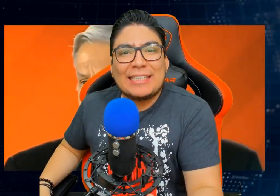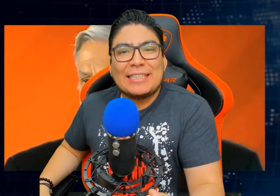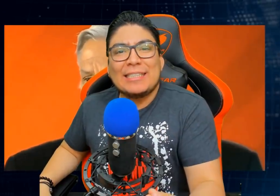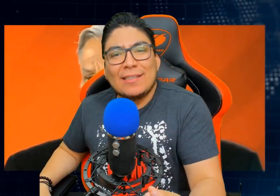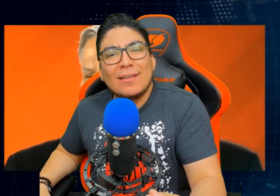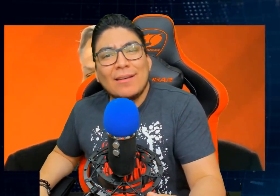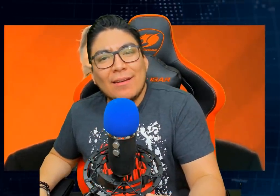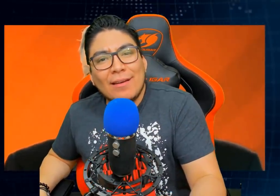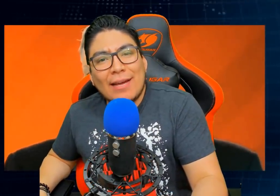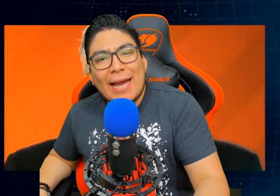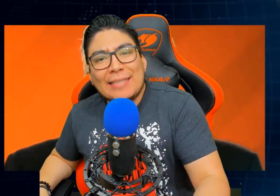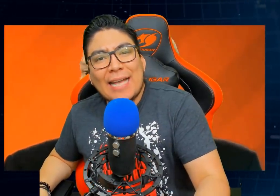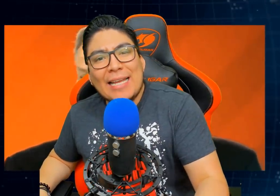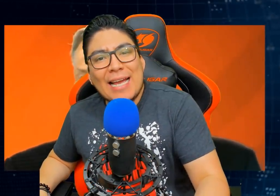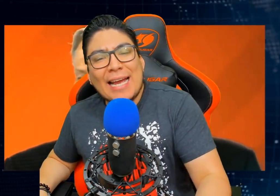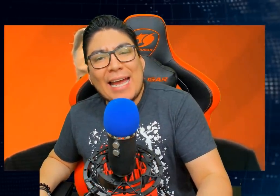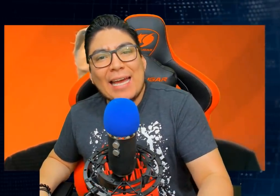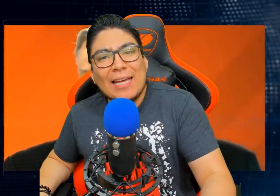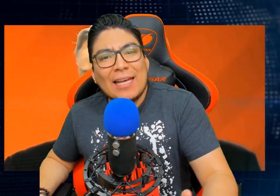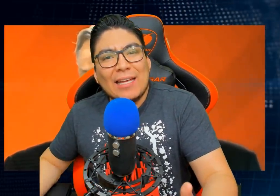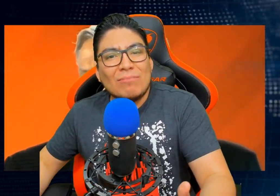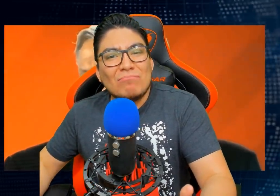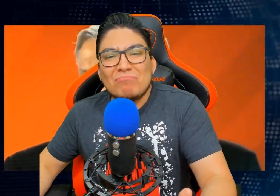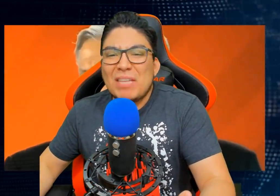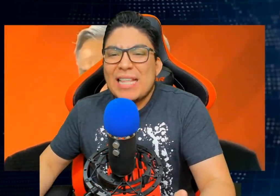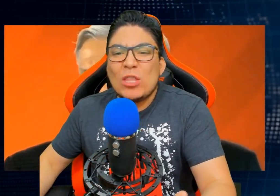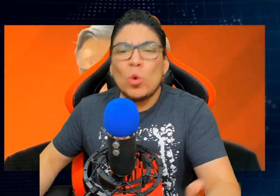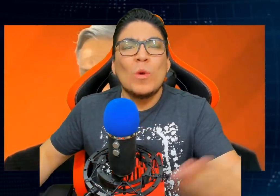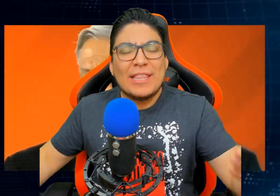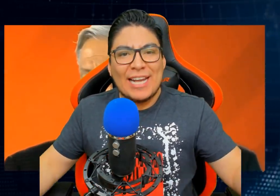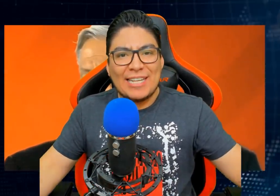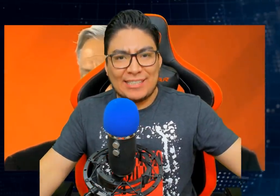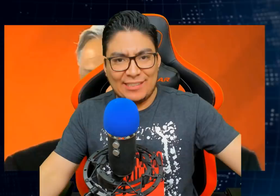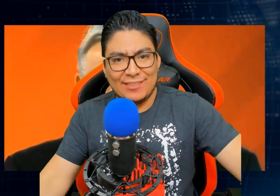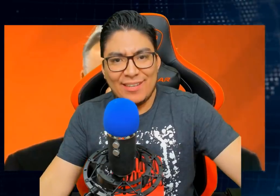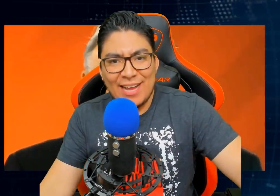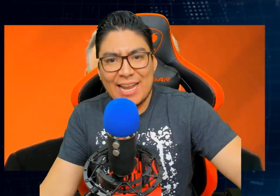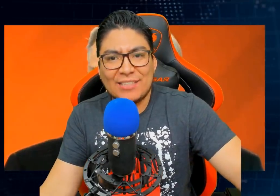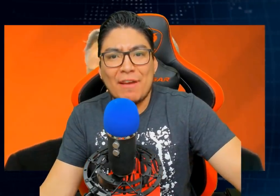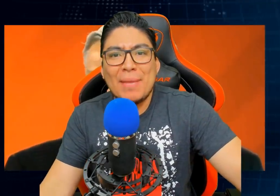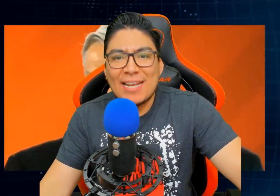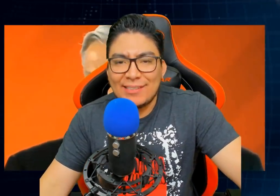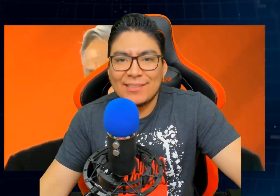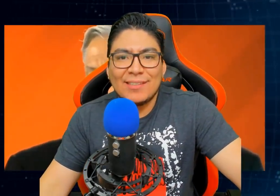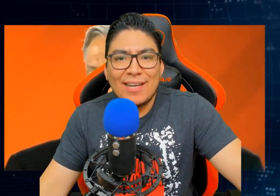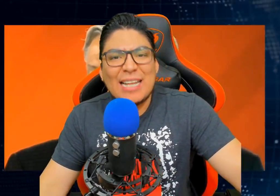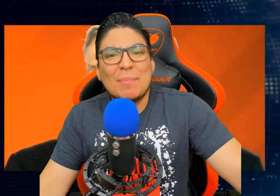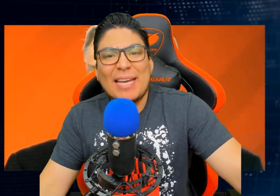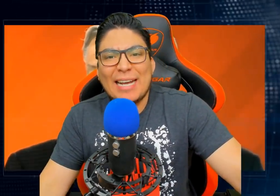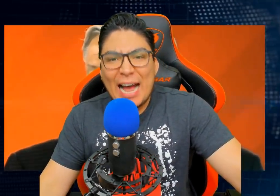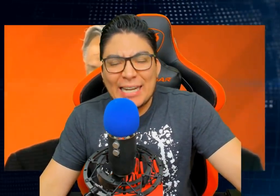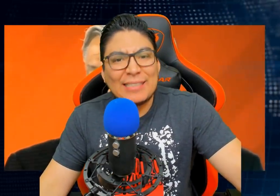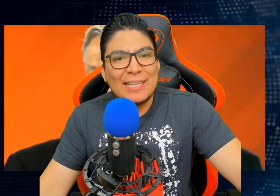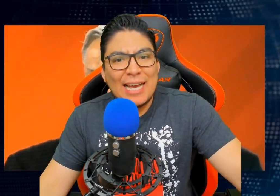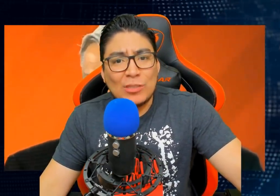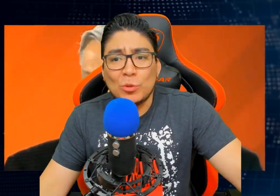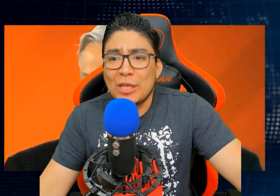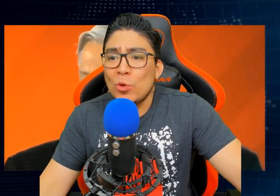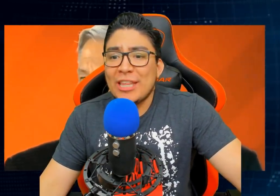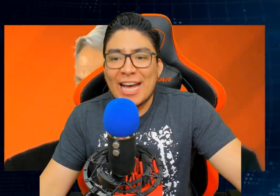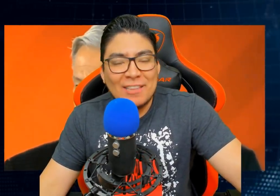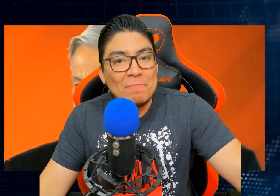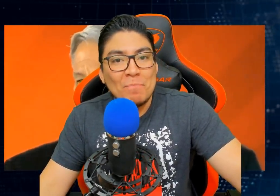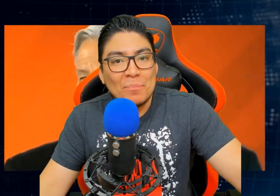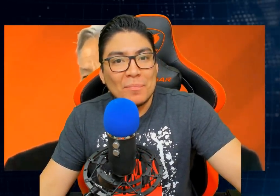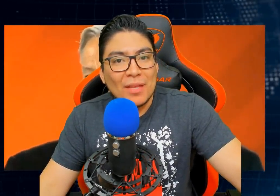dices que es alguien que tiene nulo interés en las féminas en las mexicanas en su